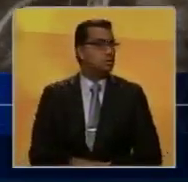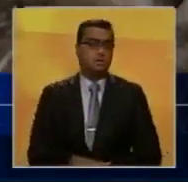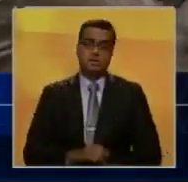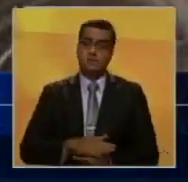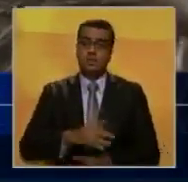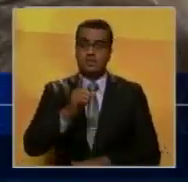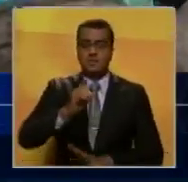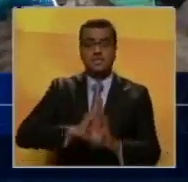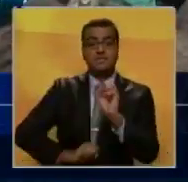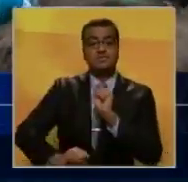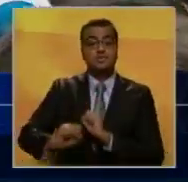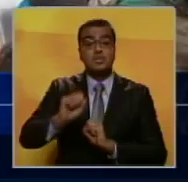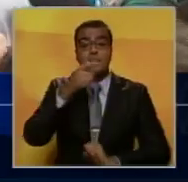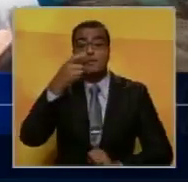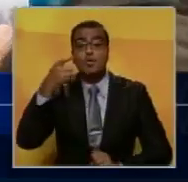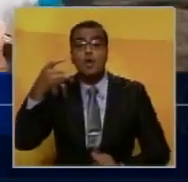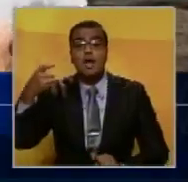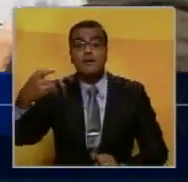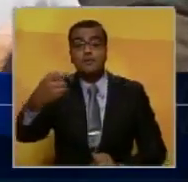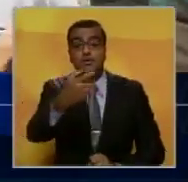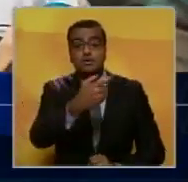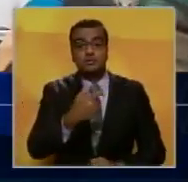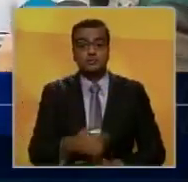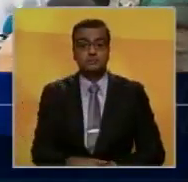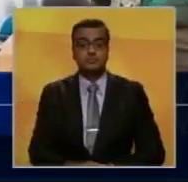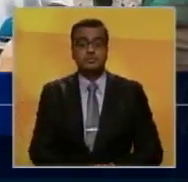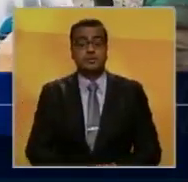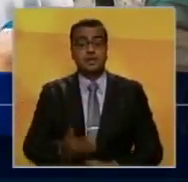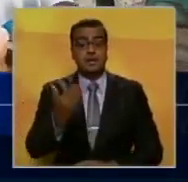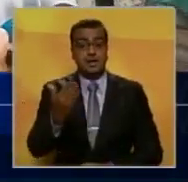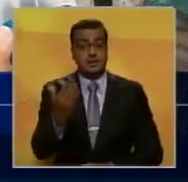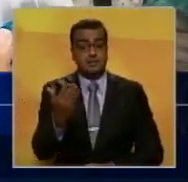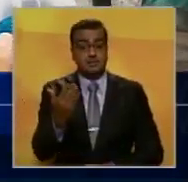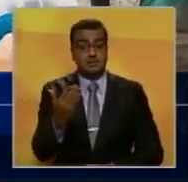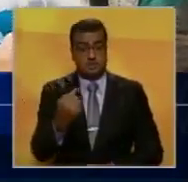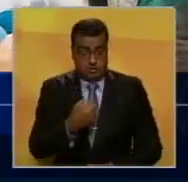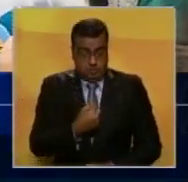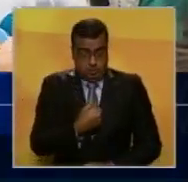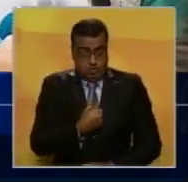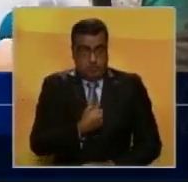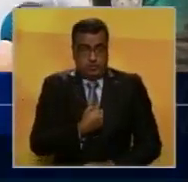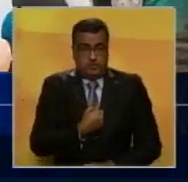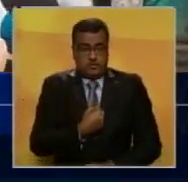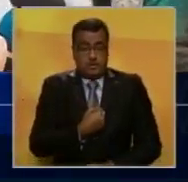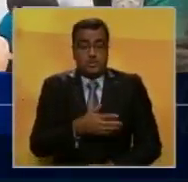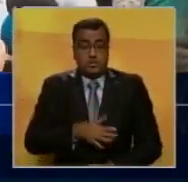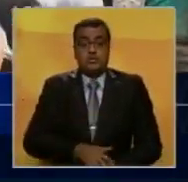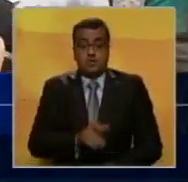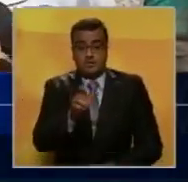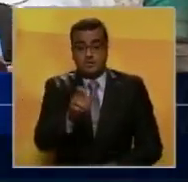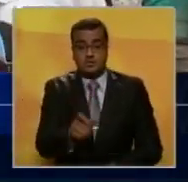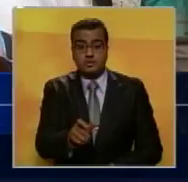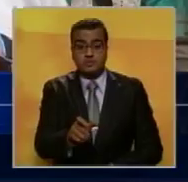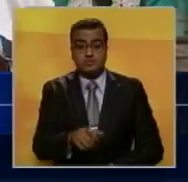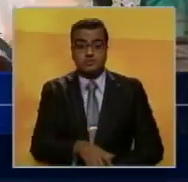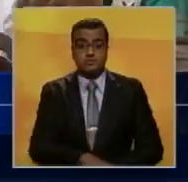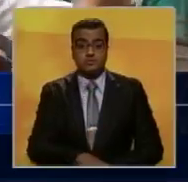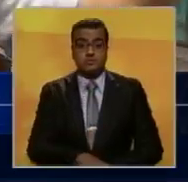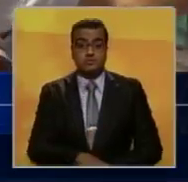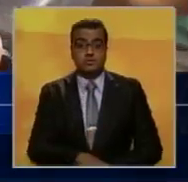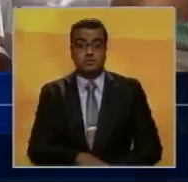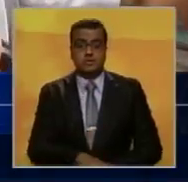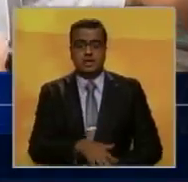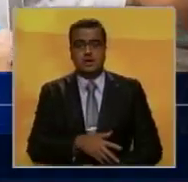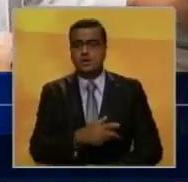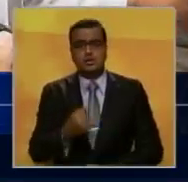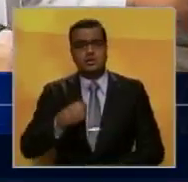es el defensor del pueblo. O sea, si yo estuviera en la posición de él,